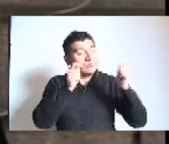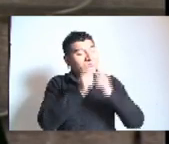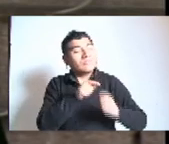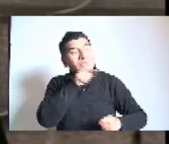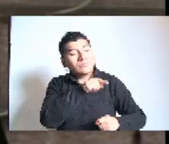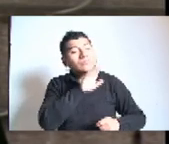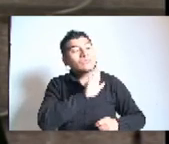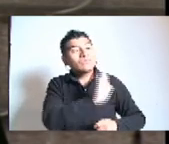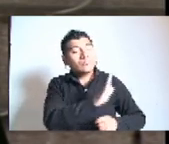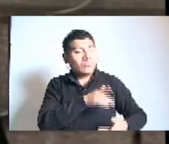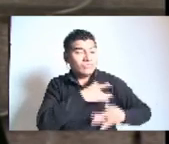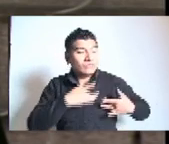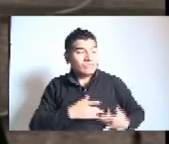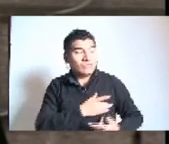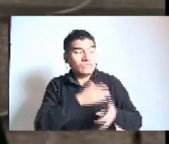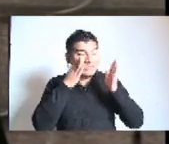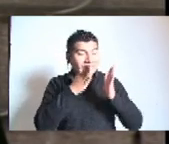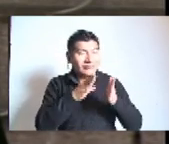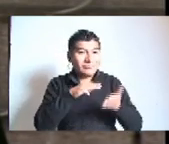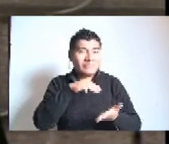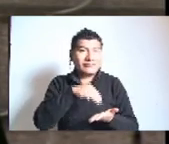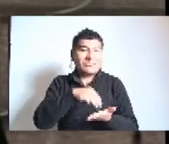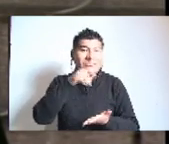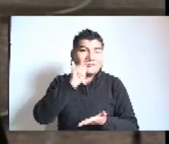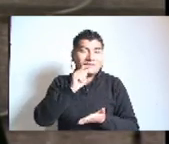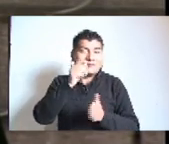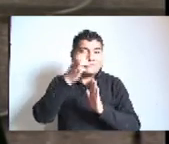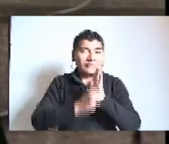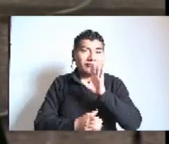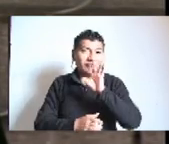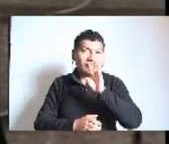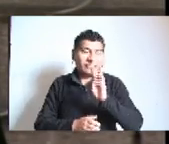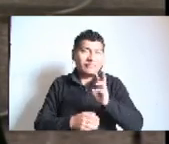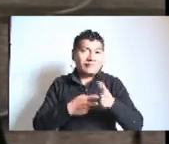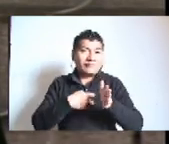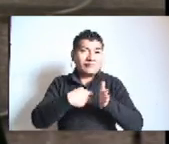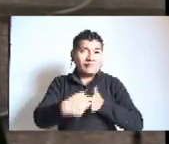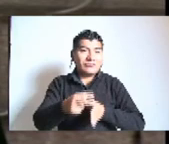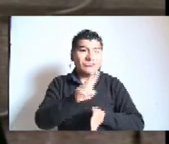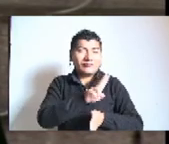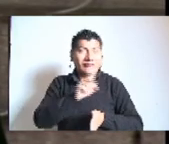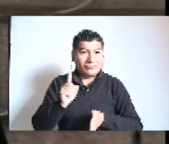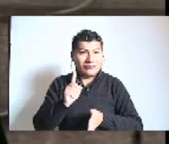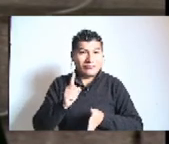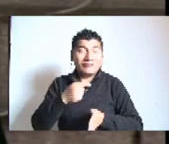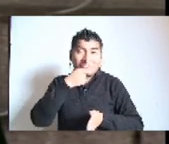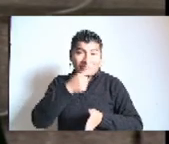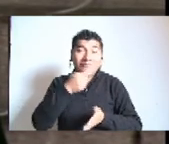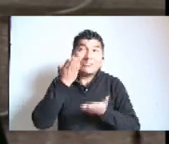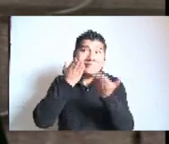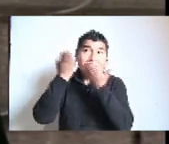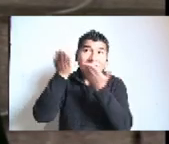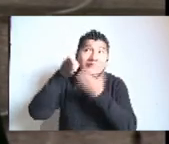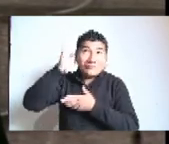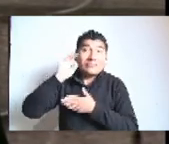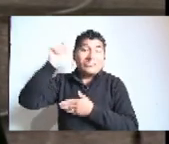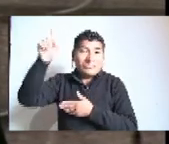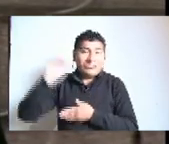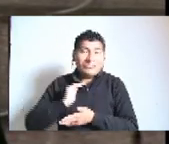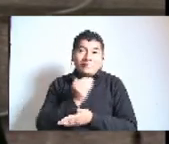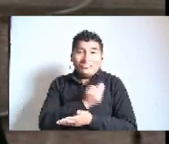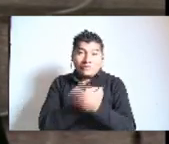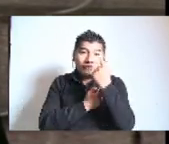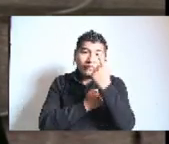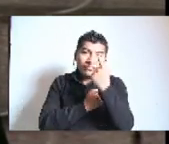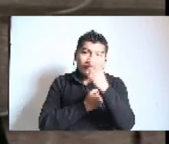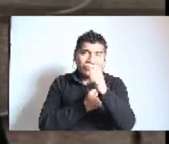está tu corazón. Mateo 6:21. Por eso Él insiste: servir a Dios, nuestro